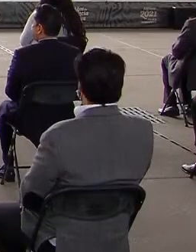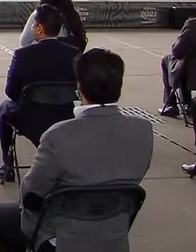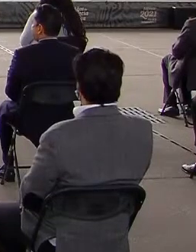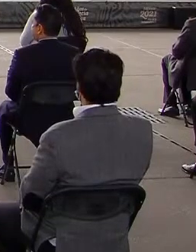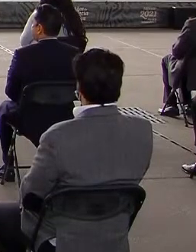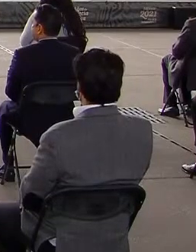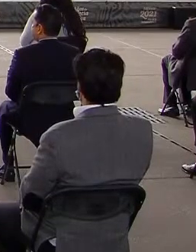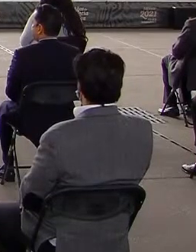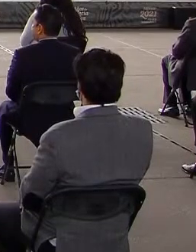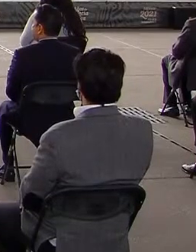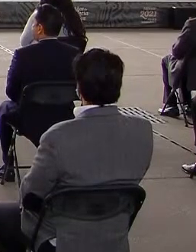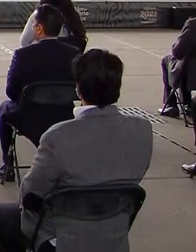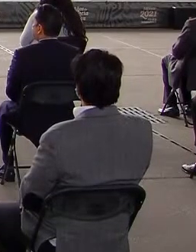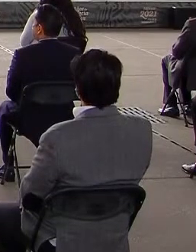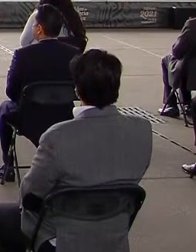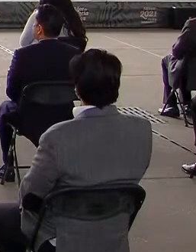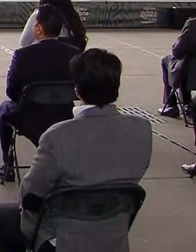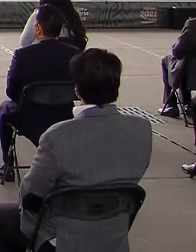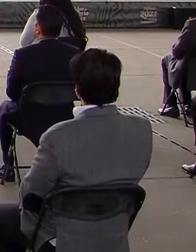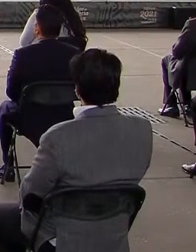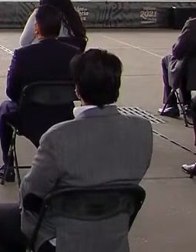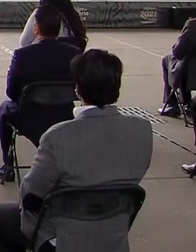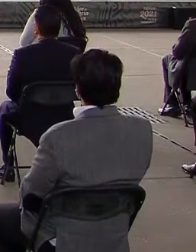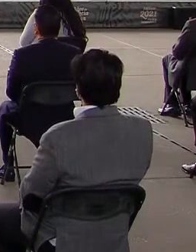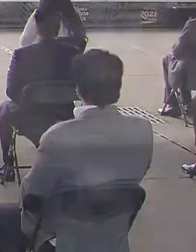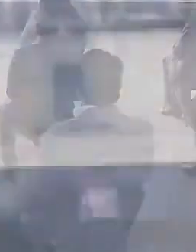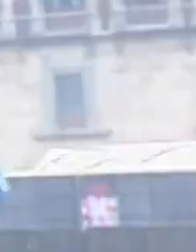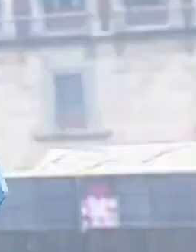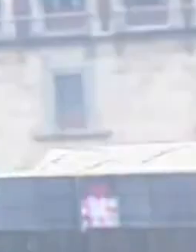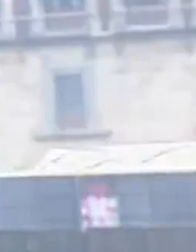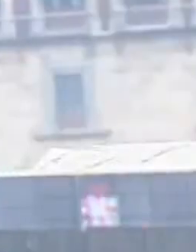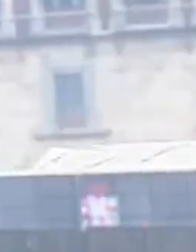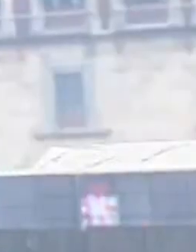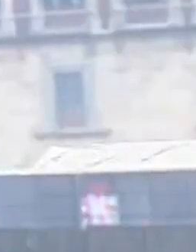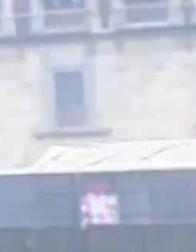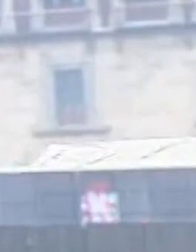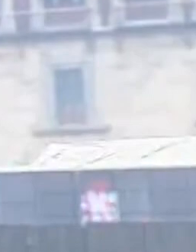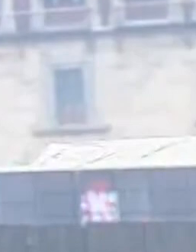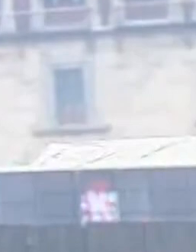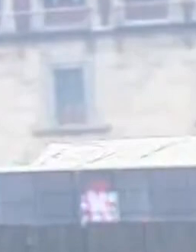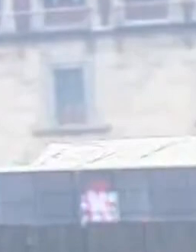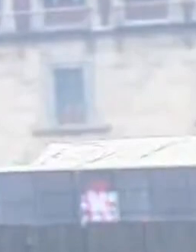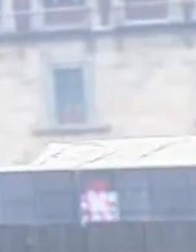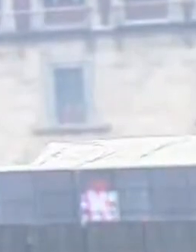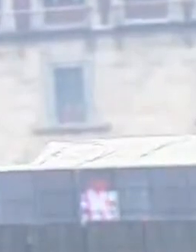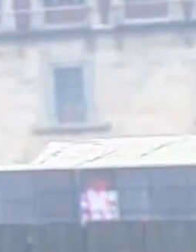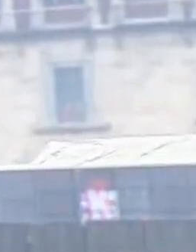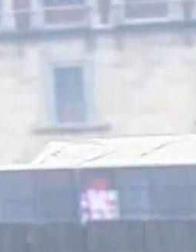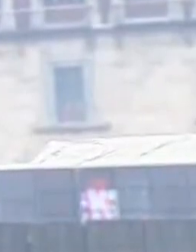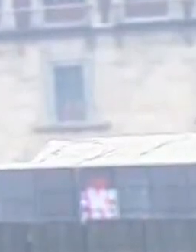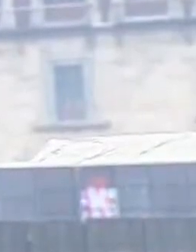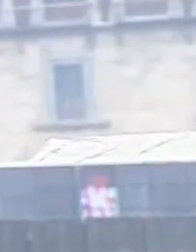Maestra Jamesita May Peslakay, senadora del estado de Arizona, Estados Unidos.